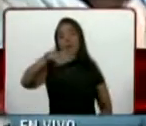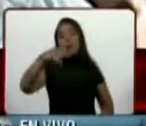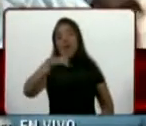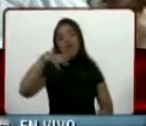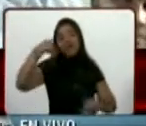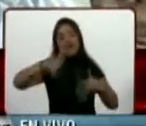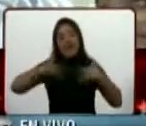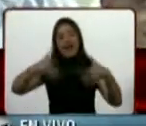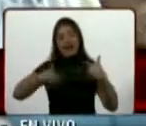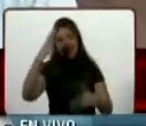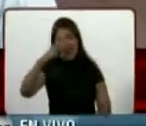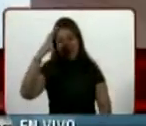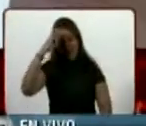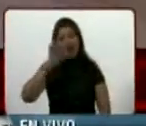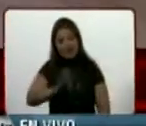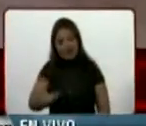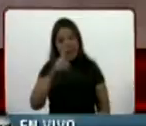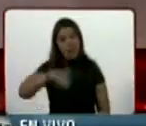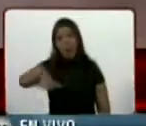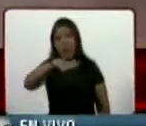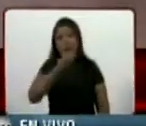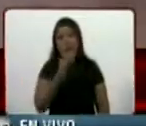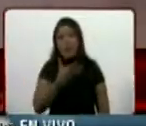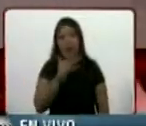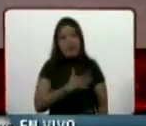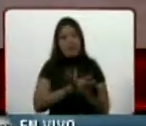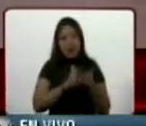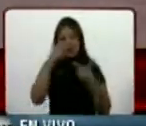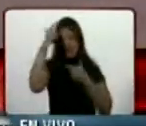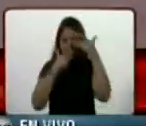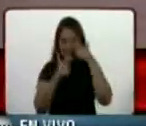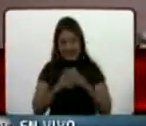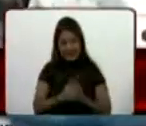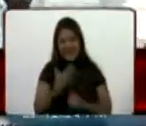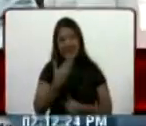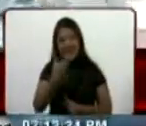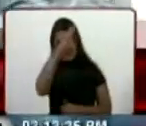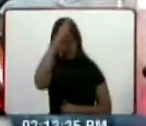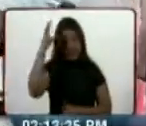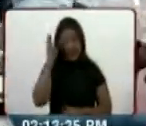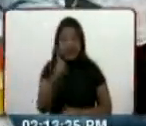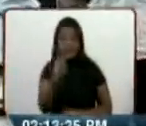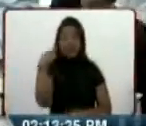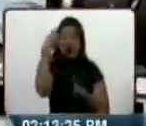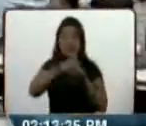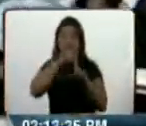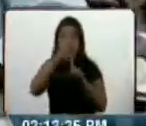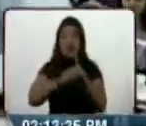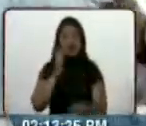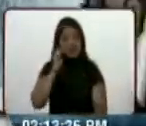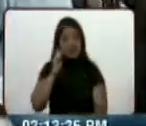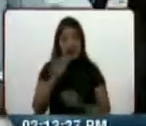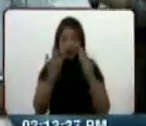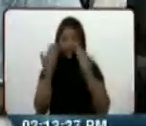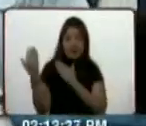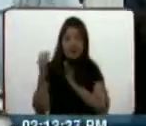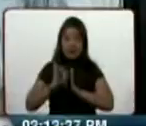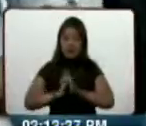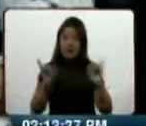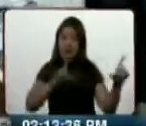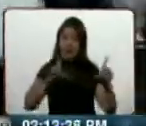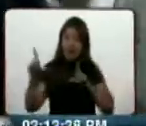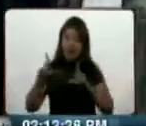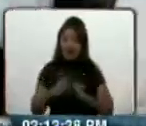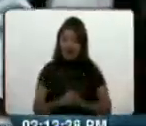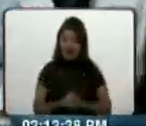con conciencia, ese pueblo hermoso chavista. Muchísimas gracias, Silvia Flores, la primera combatiente. Aquí vemos ya listo,